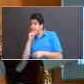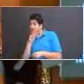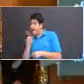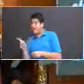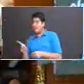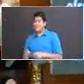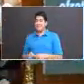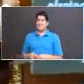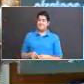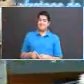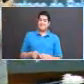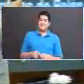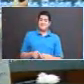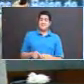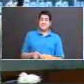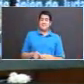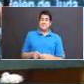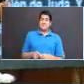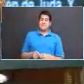Despiértemelo pues.